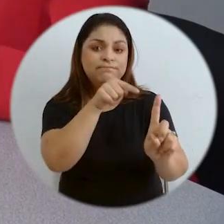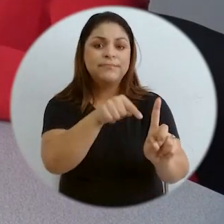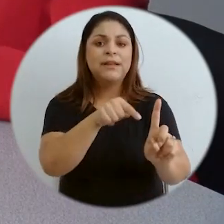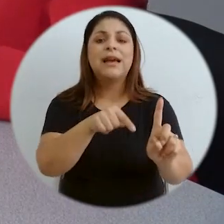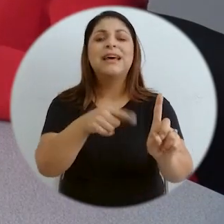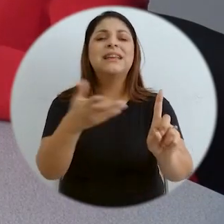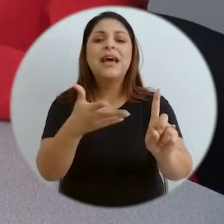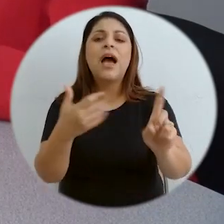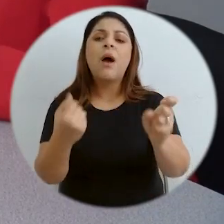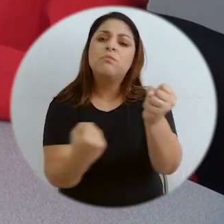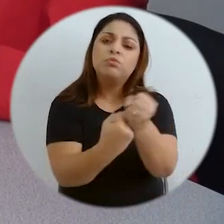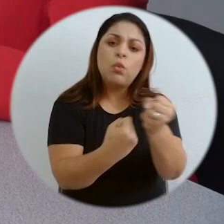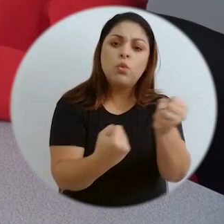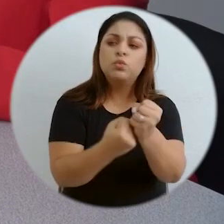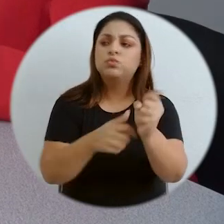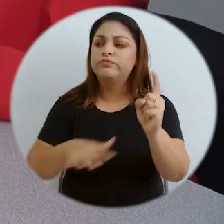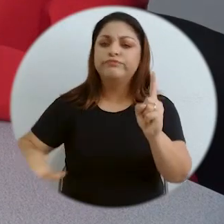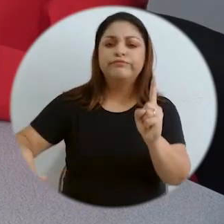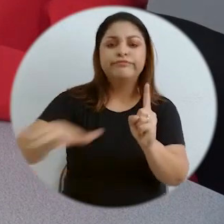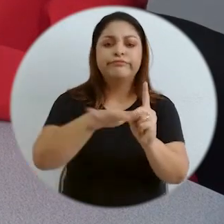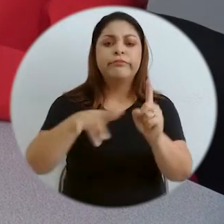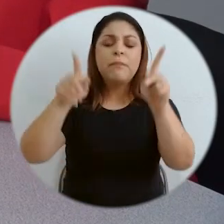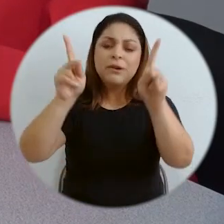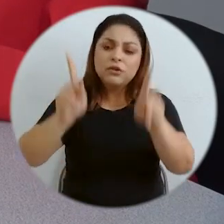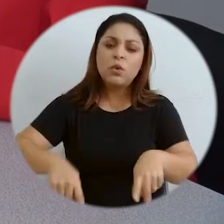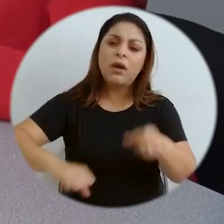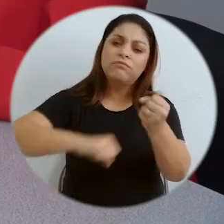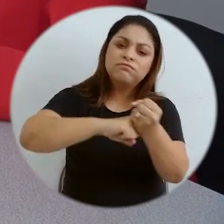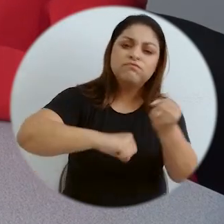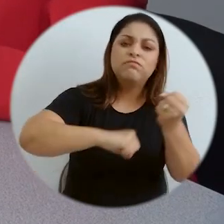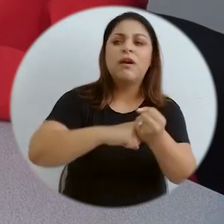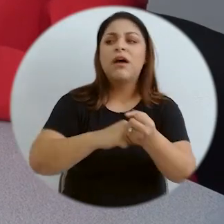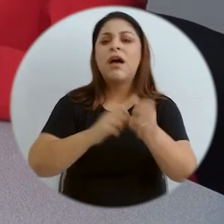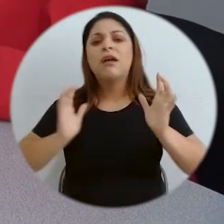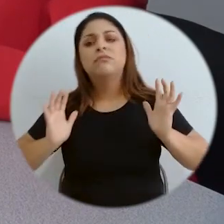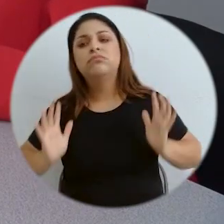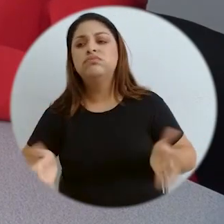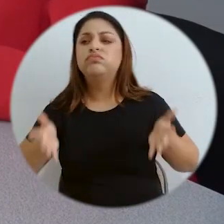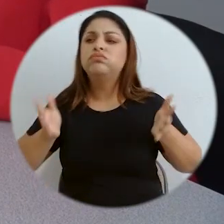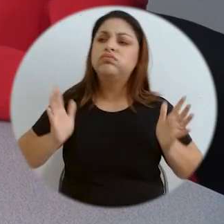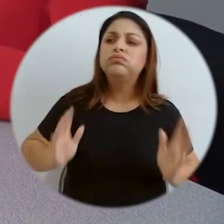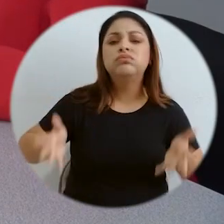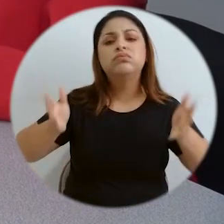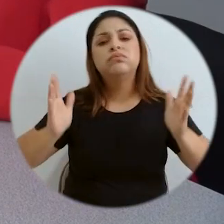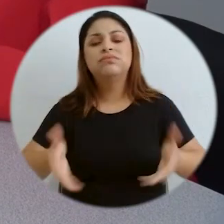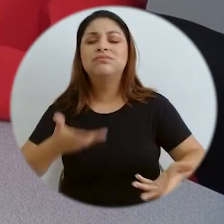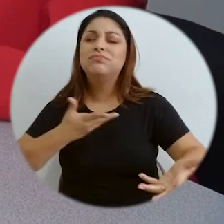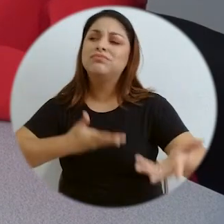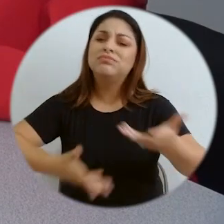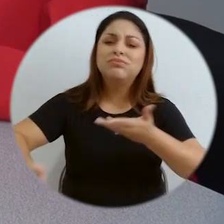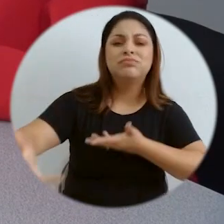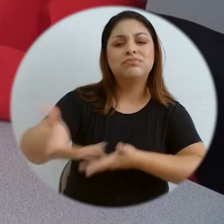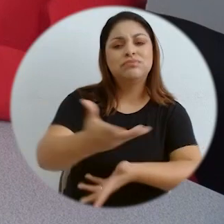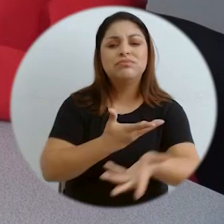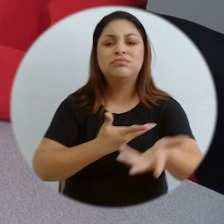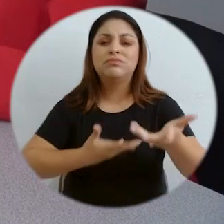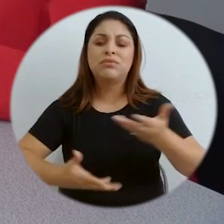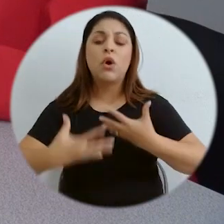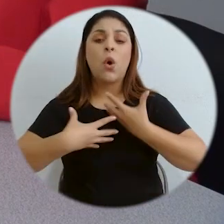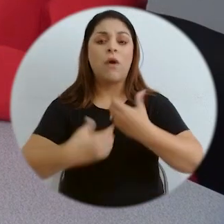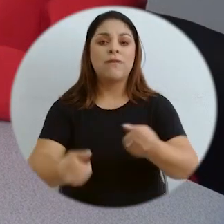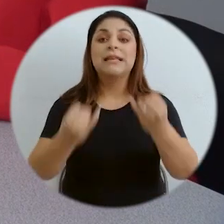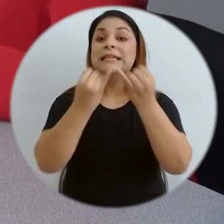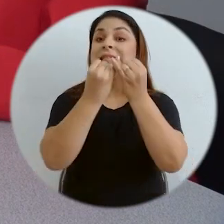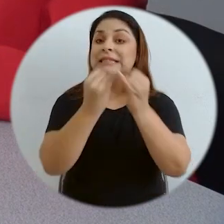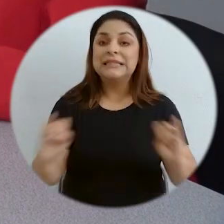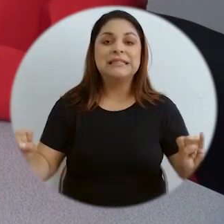pueda tener redes de apoyo, pueda tener un espacio donde conversar, donde sentirse en confianza